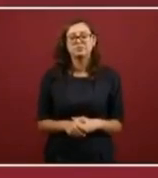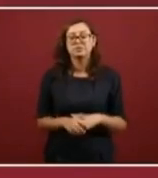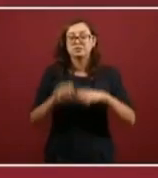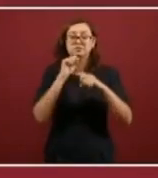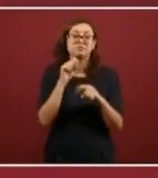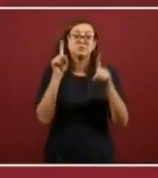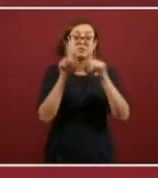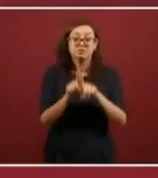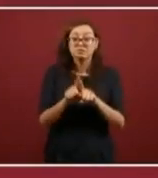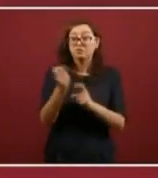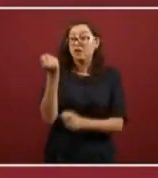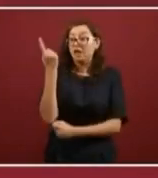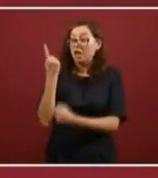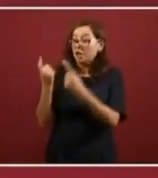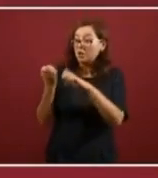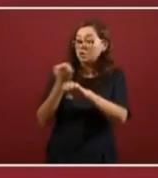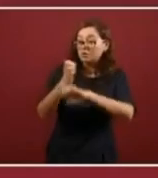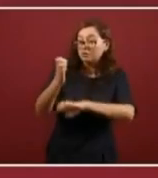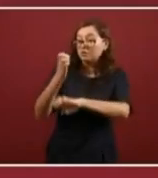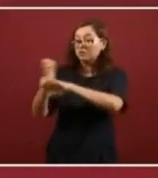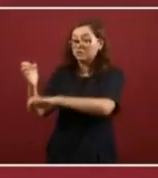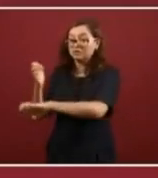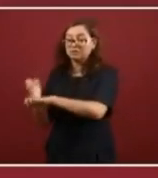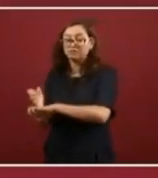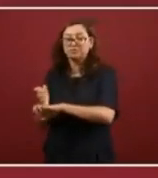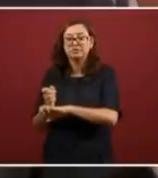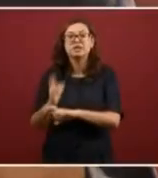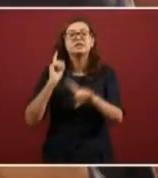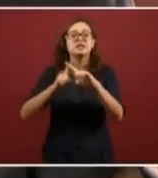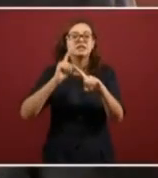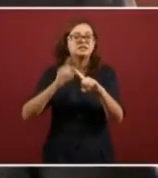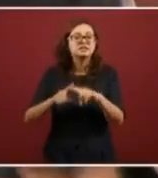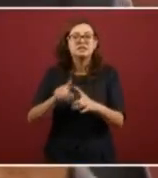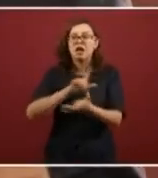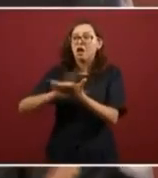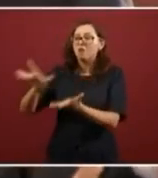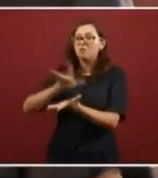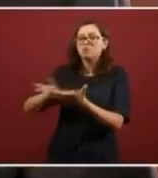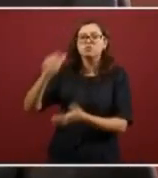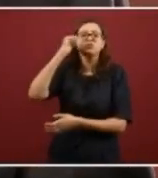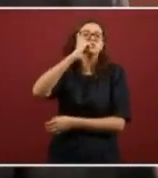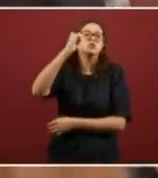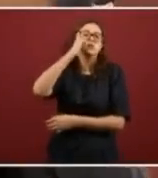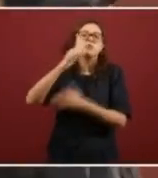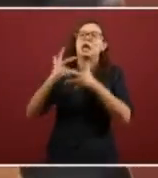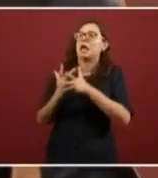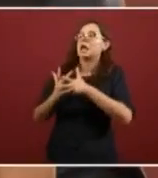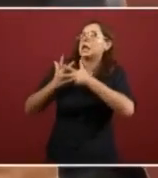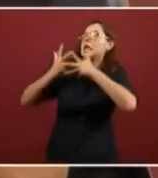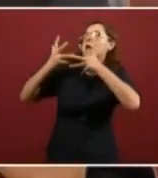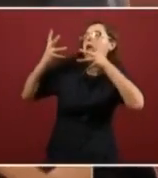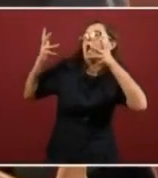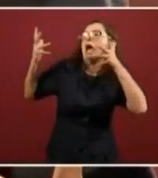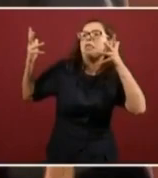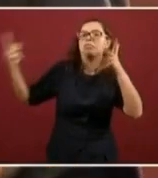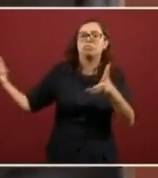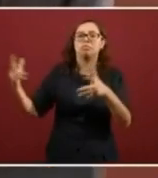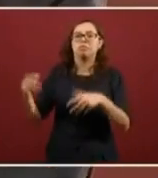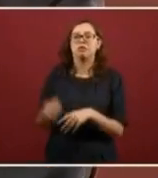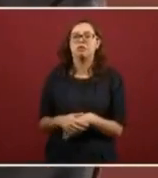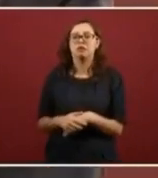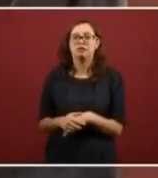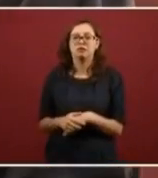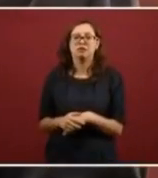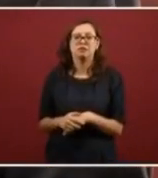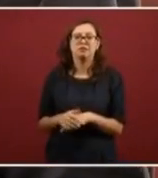algunos estados se le daba preferencia a los grandes productores y el subsidio se